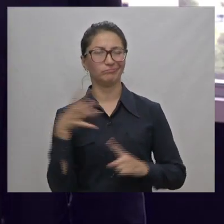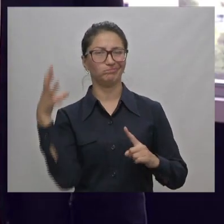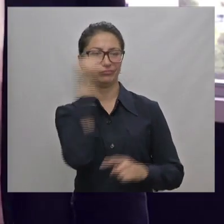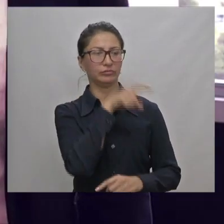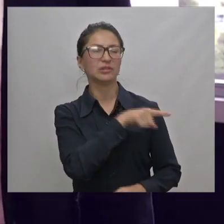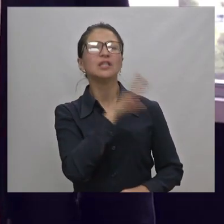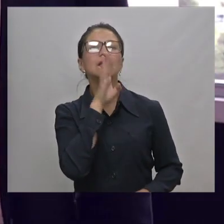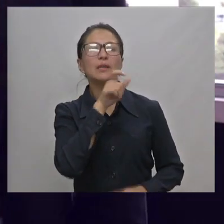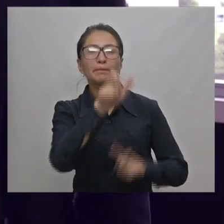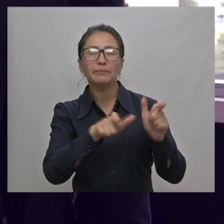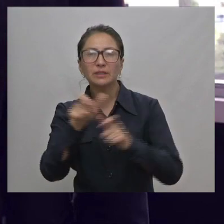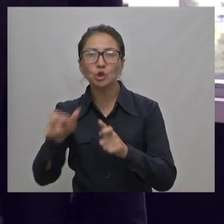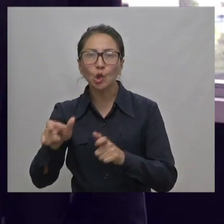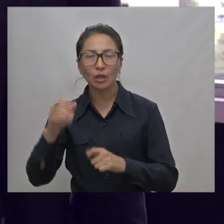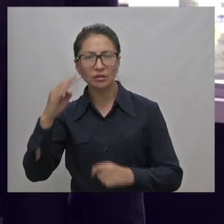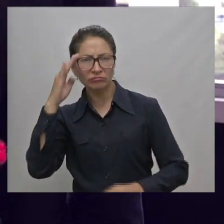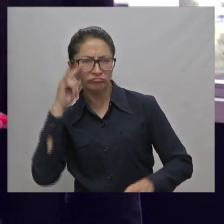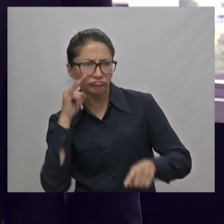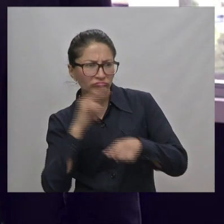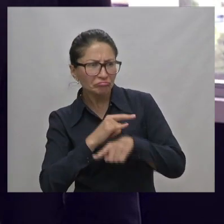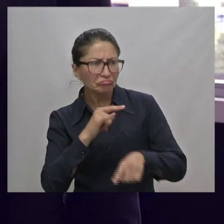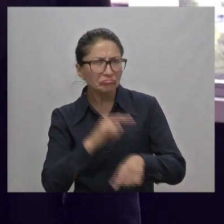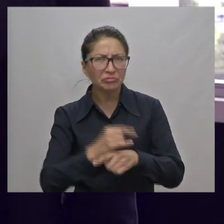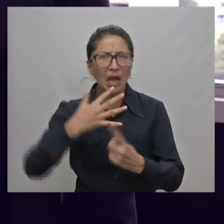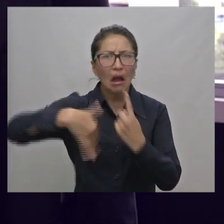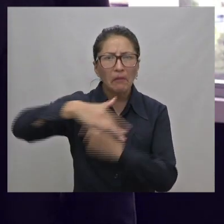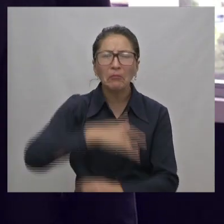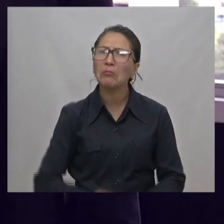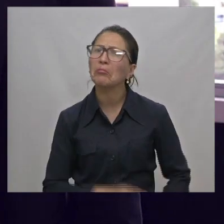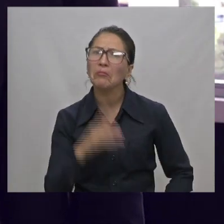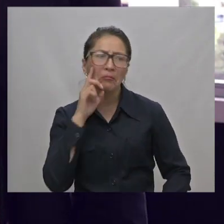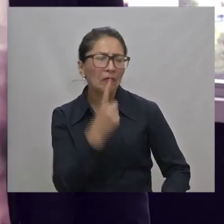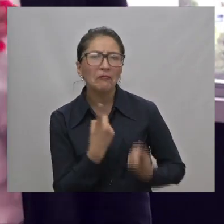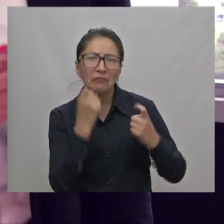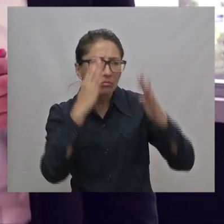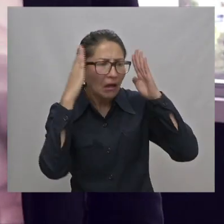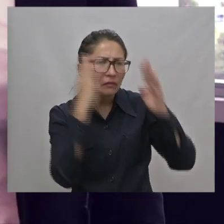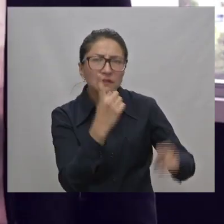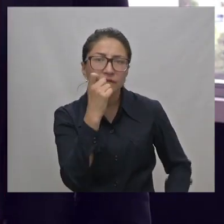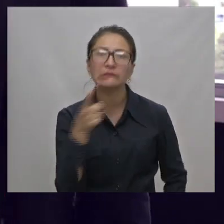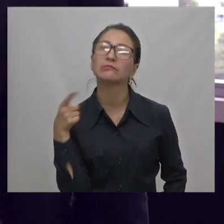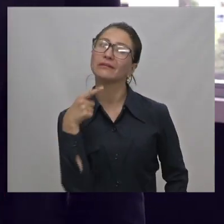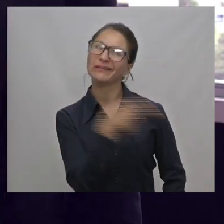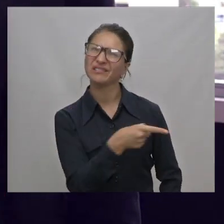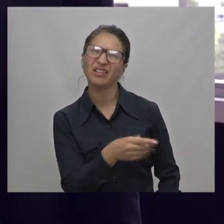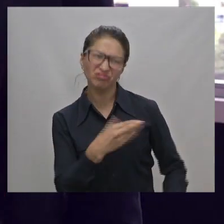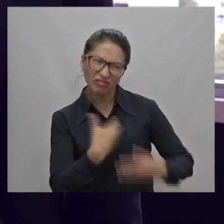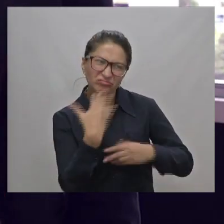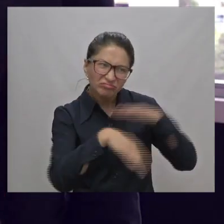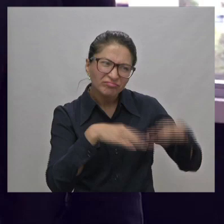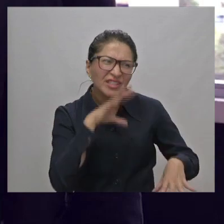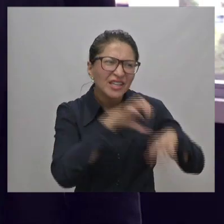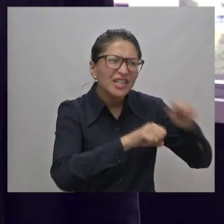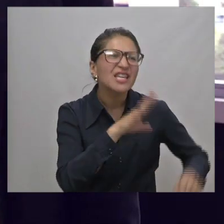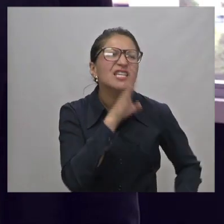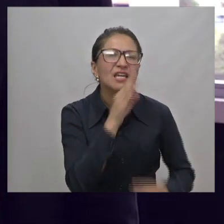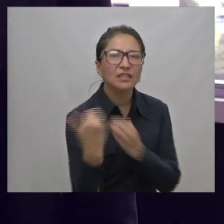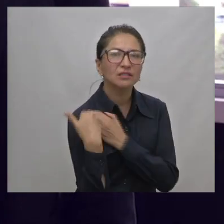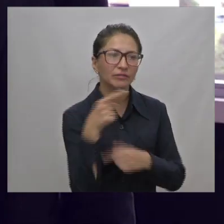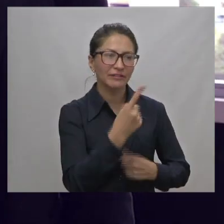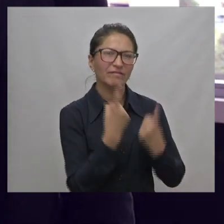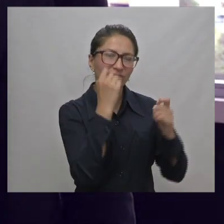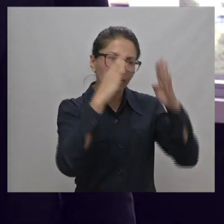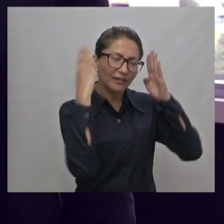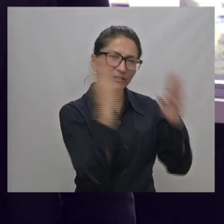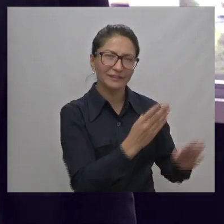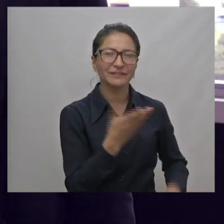República descubrió que las autoridades ambientales no hacen el control y seguimiento adecuado a la minería. Procesos fiscales siguen avanzando